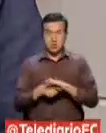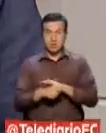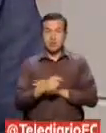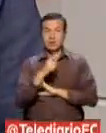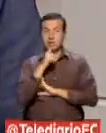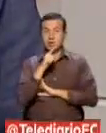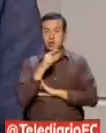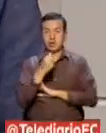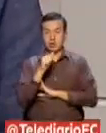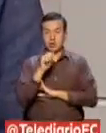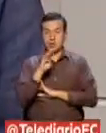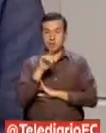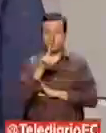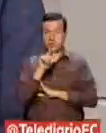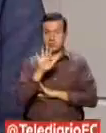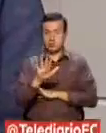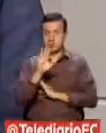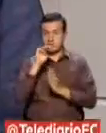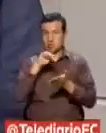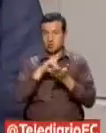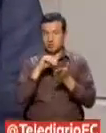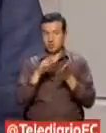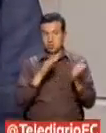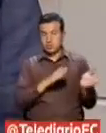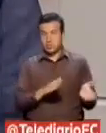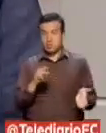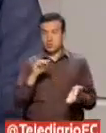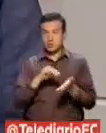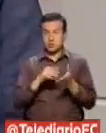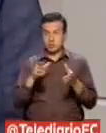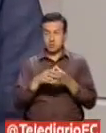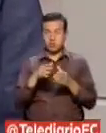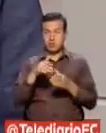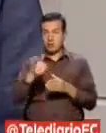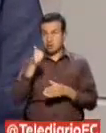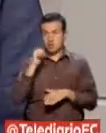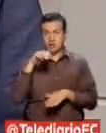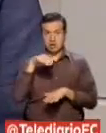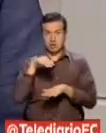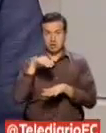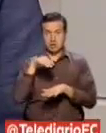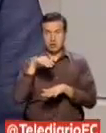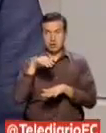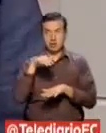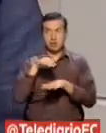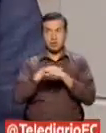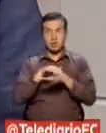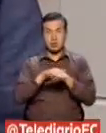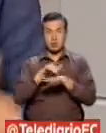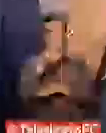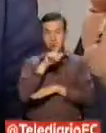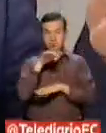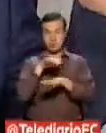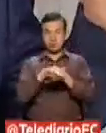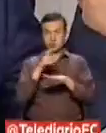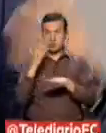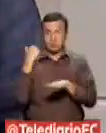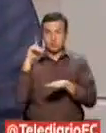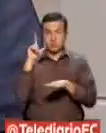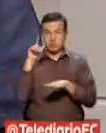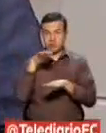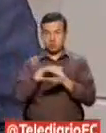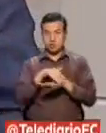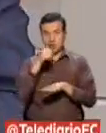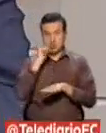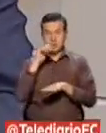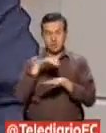FAE, Jorge Gabela. Sus integrantes fueron convocados la tarde del lunes anterior, la tarde de